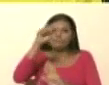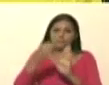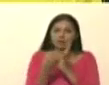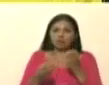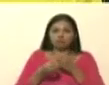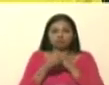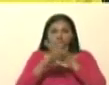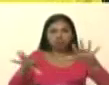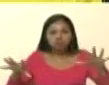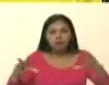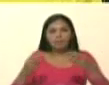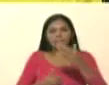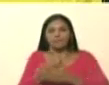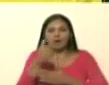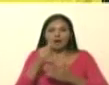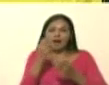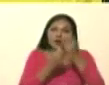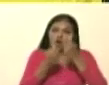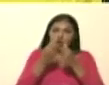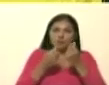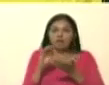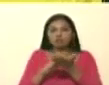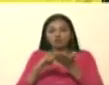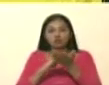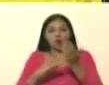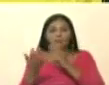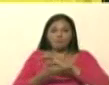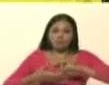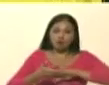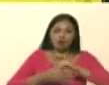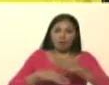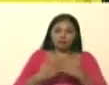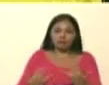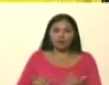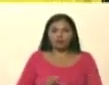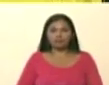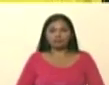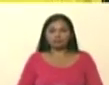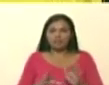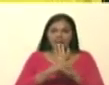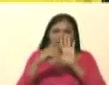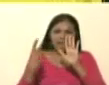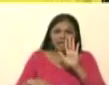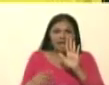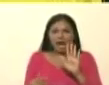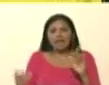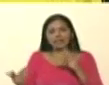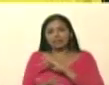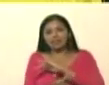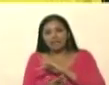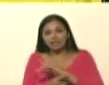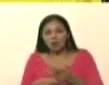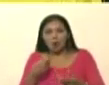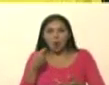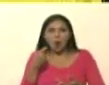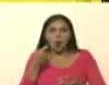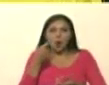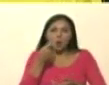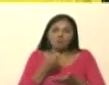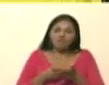económica la solución de los problemas legales técnicos financieros